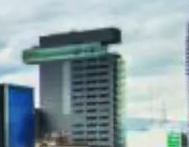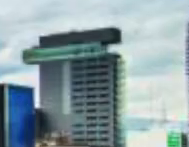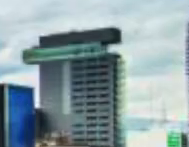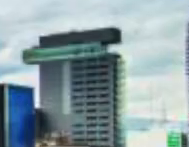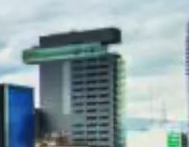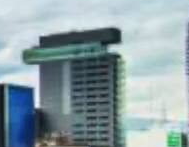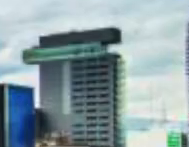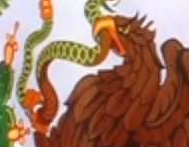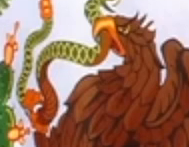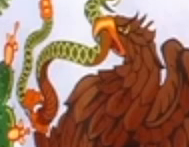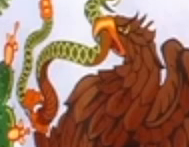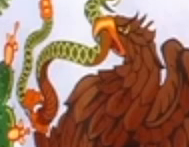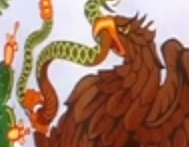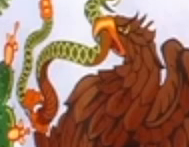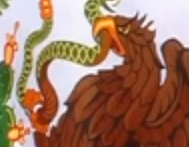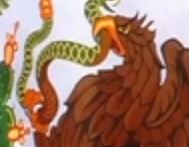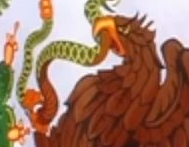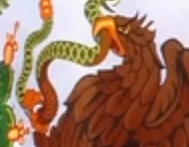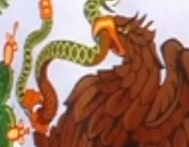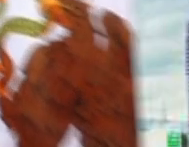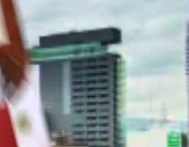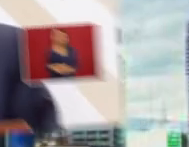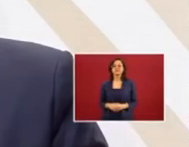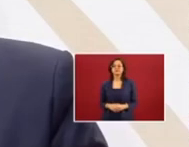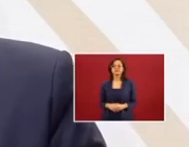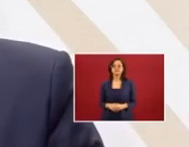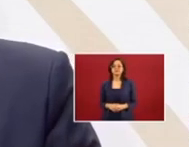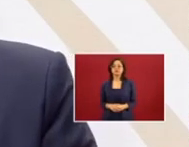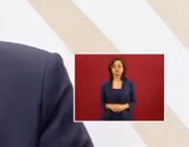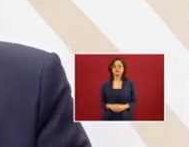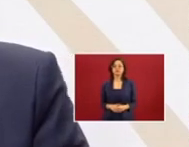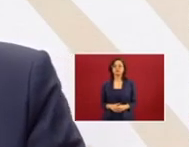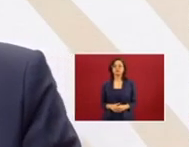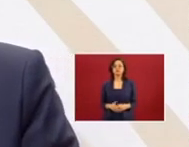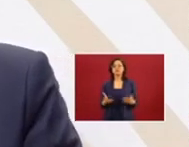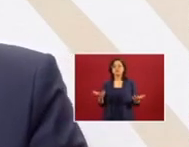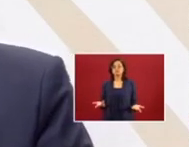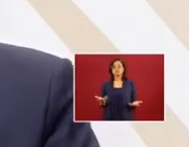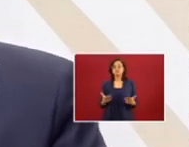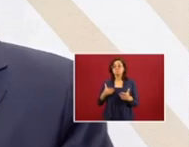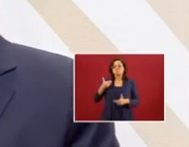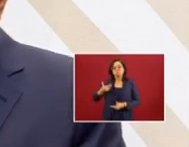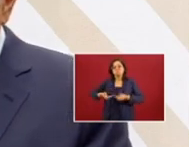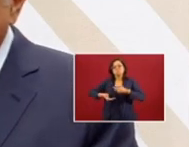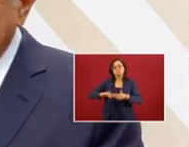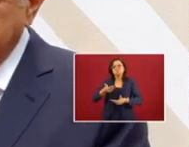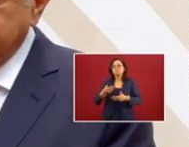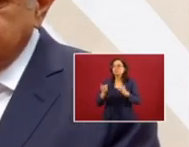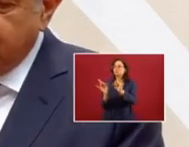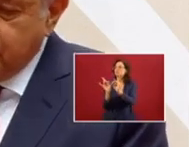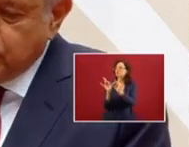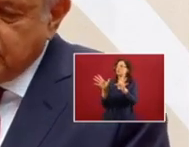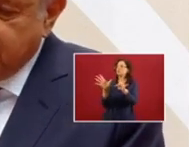Había enorme expectación por el mensaje del presidente en medio de la crisis por el coronavirus. Y al final fue como un resumen de las mañaneras de los últimos tres